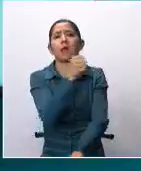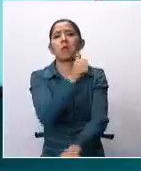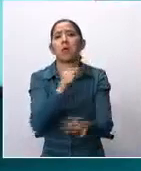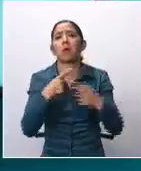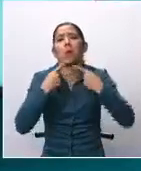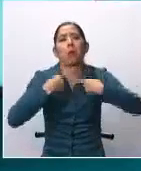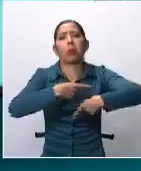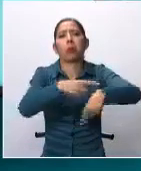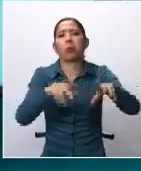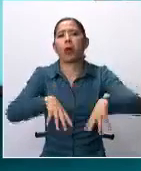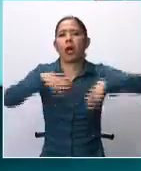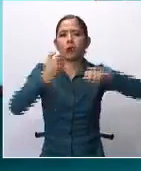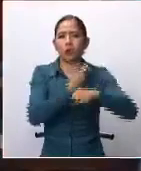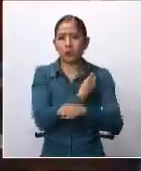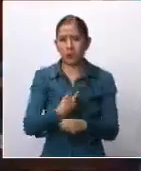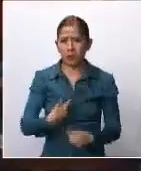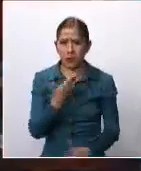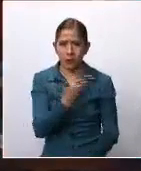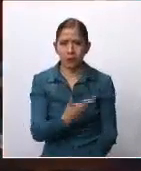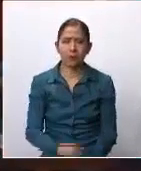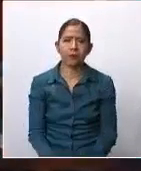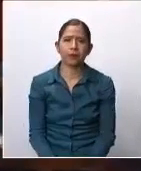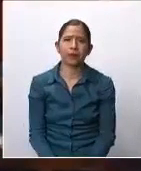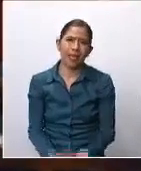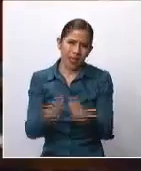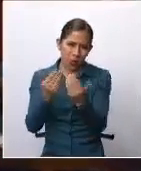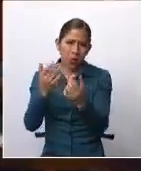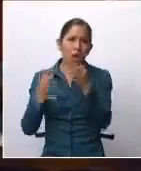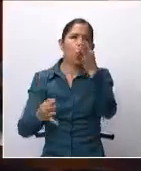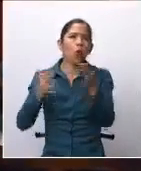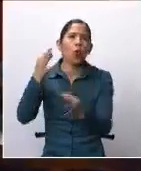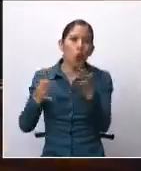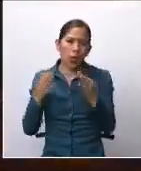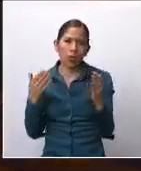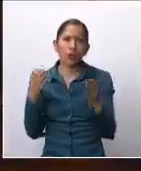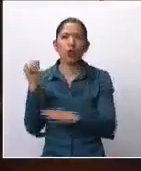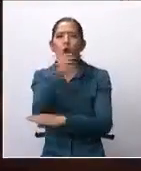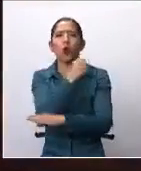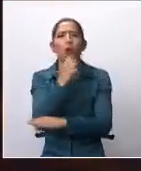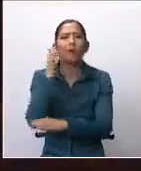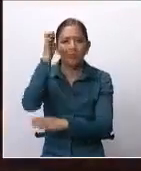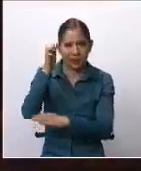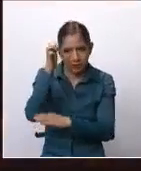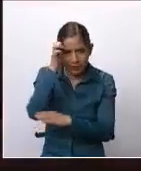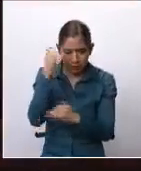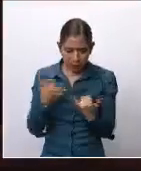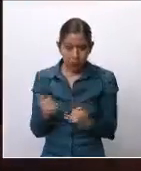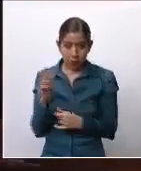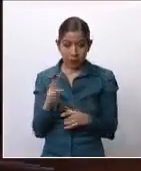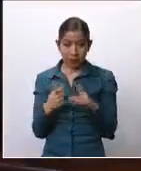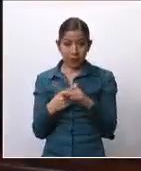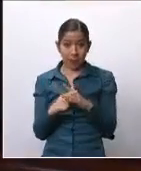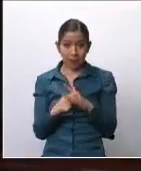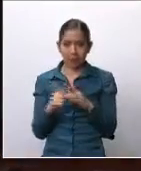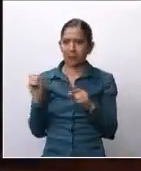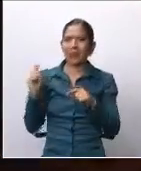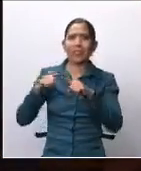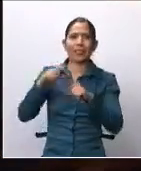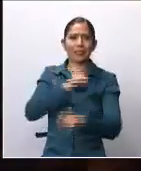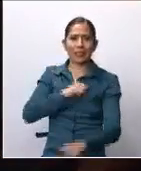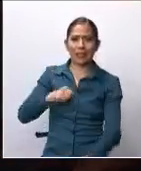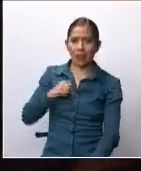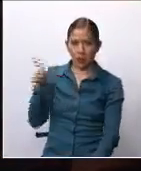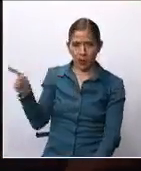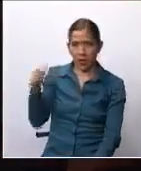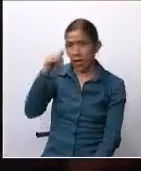proclamación. En el marco del juicio oral por el caso Golpe de Estado 2 instalado este viernes, la ex senadora Yanine Áñez se declaró